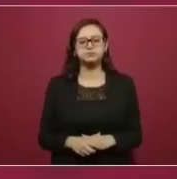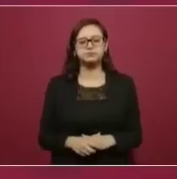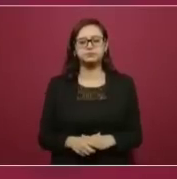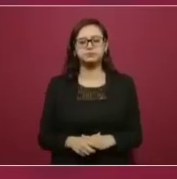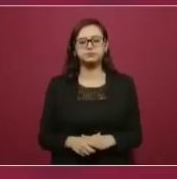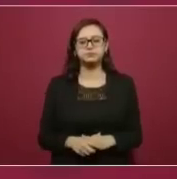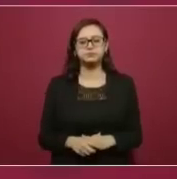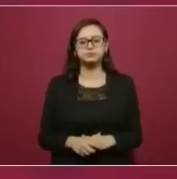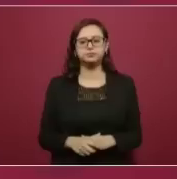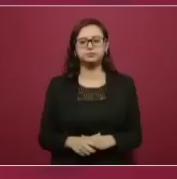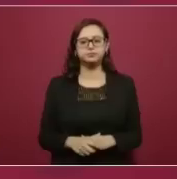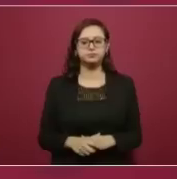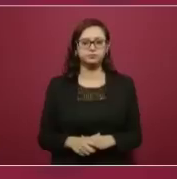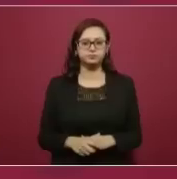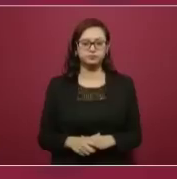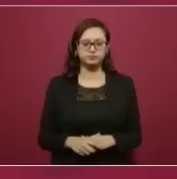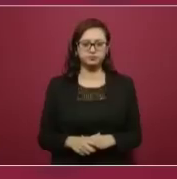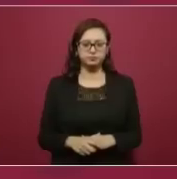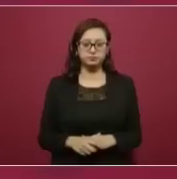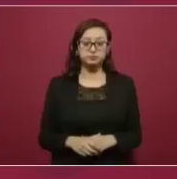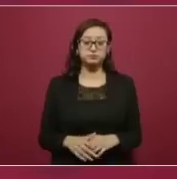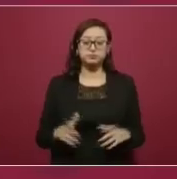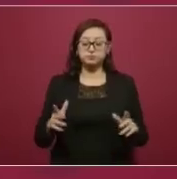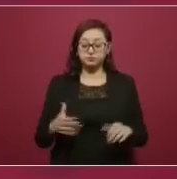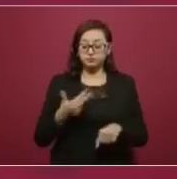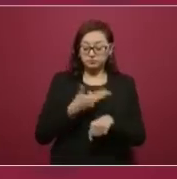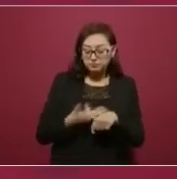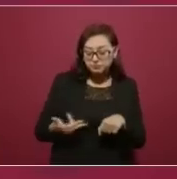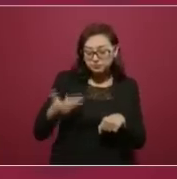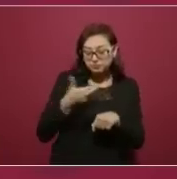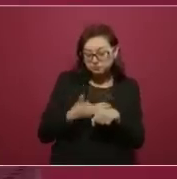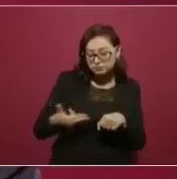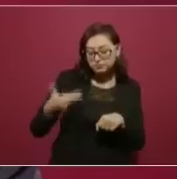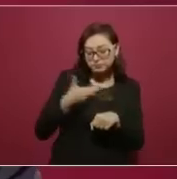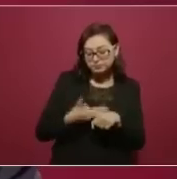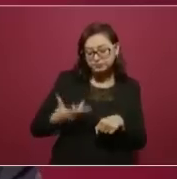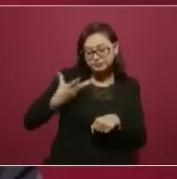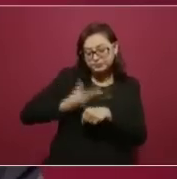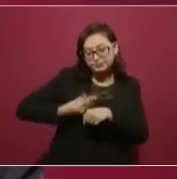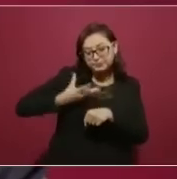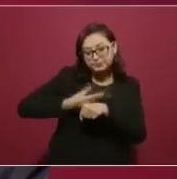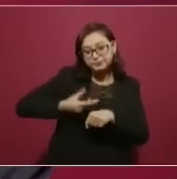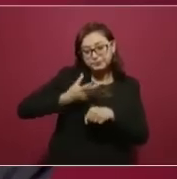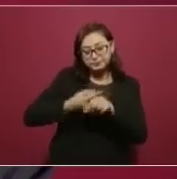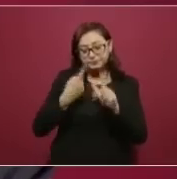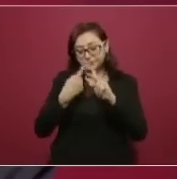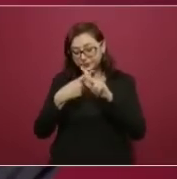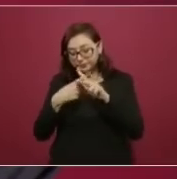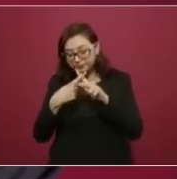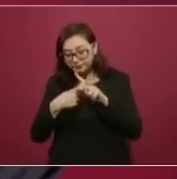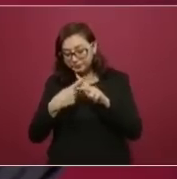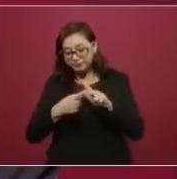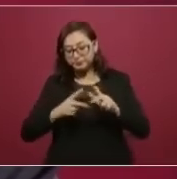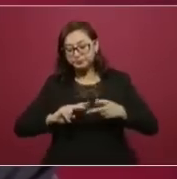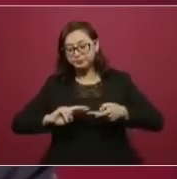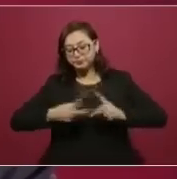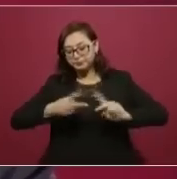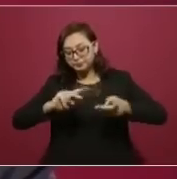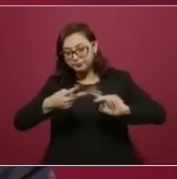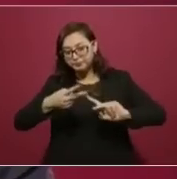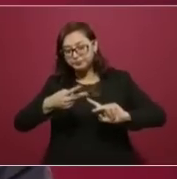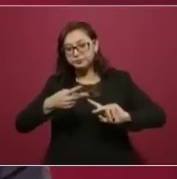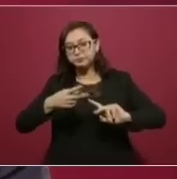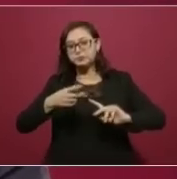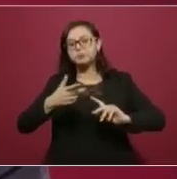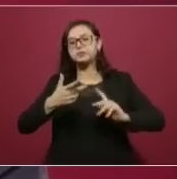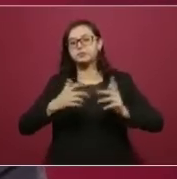y el mecanismo que se va a utilizar para que no haya aumentos